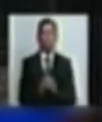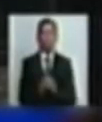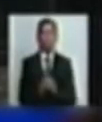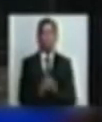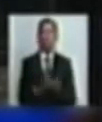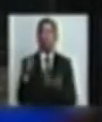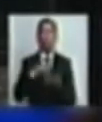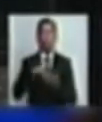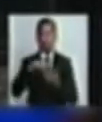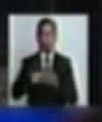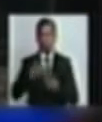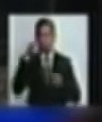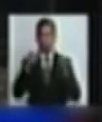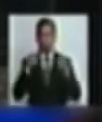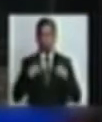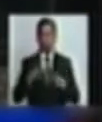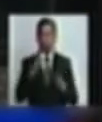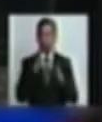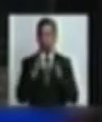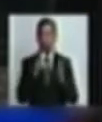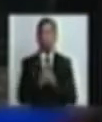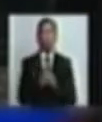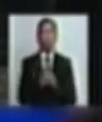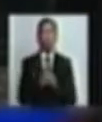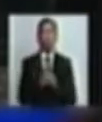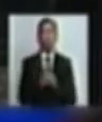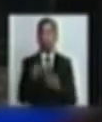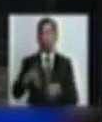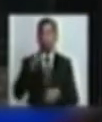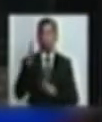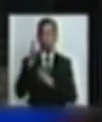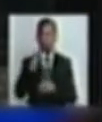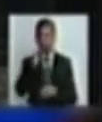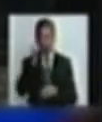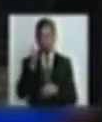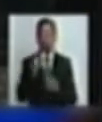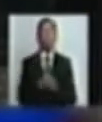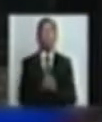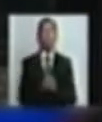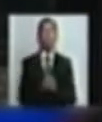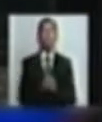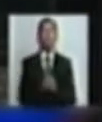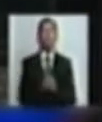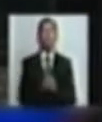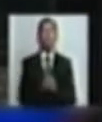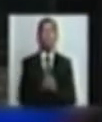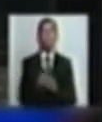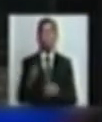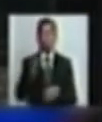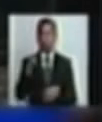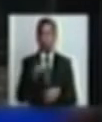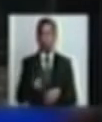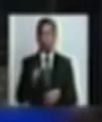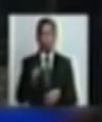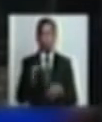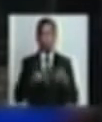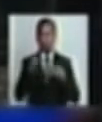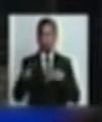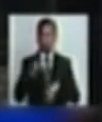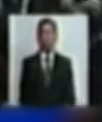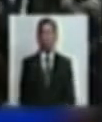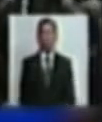tiene Chile con Bolivia. Ese es el tema. No estamos tocando el tratado de 1904, por lo